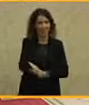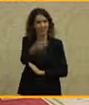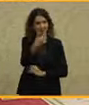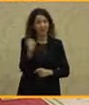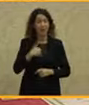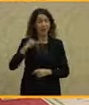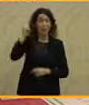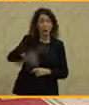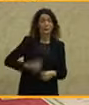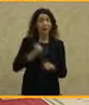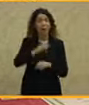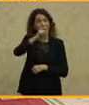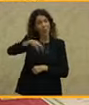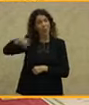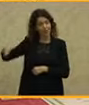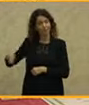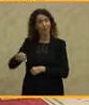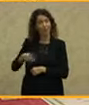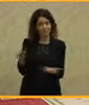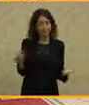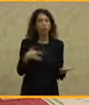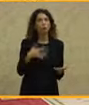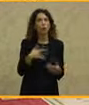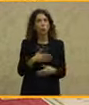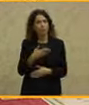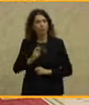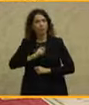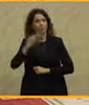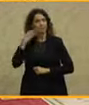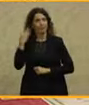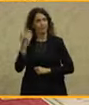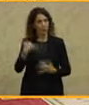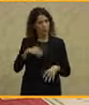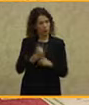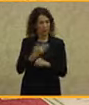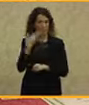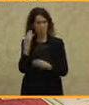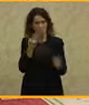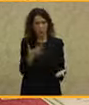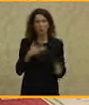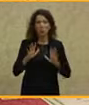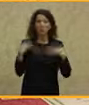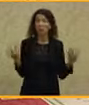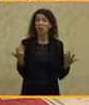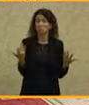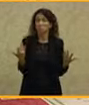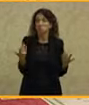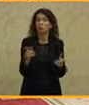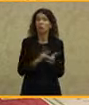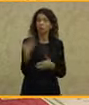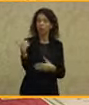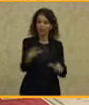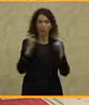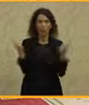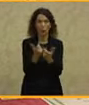y llevaba trabajando muchos meses en este proyecto. Estaba muy orgulloso de mi trabajo. Y de repente, así sin saber, me llaman a una